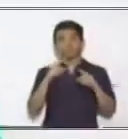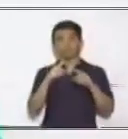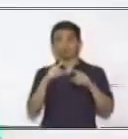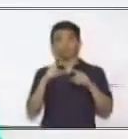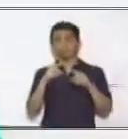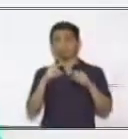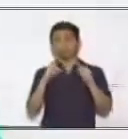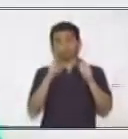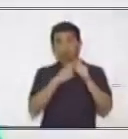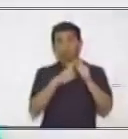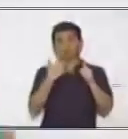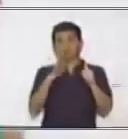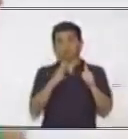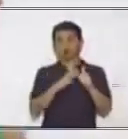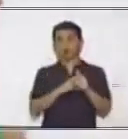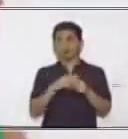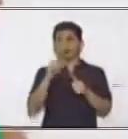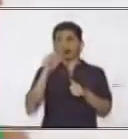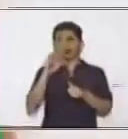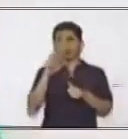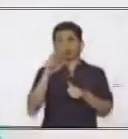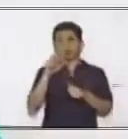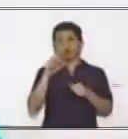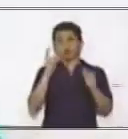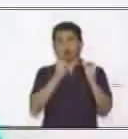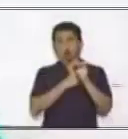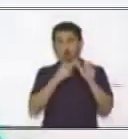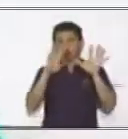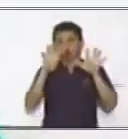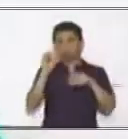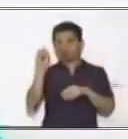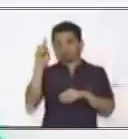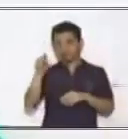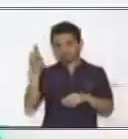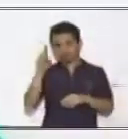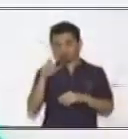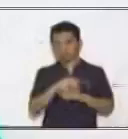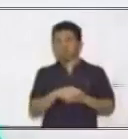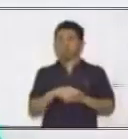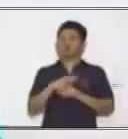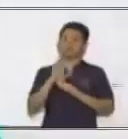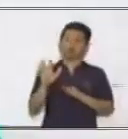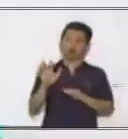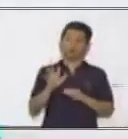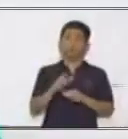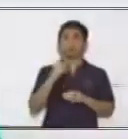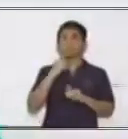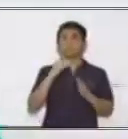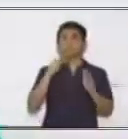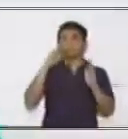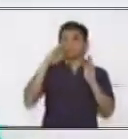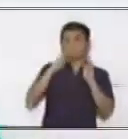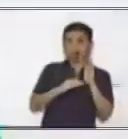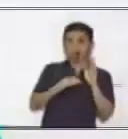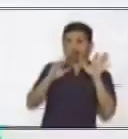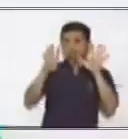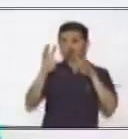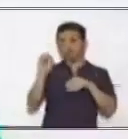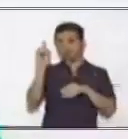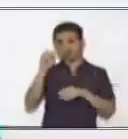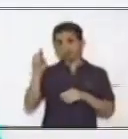Ya vimos cuando son iguales a 90. Ya vimos cuando son menores que